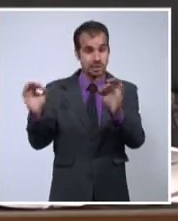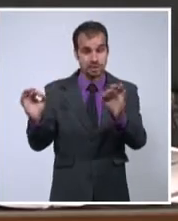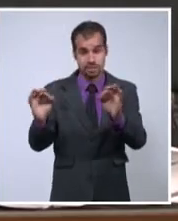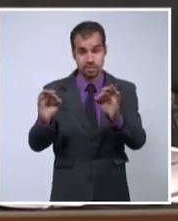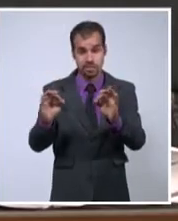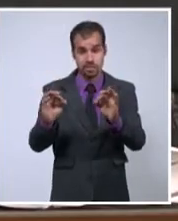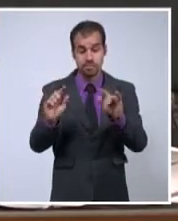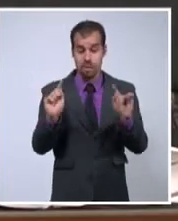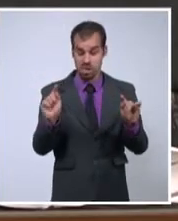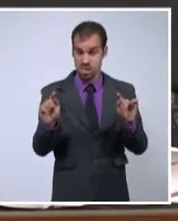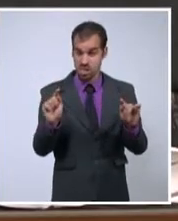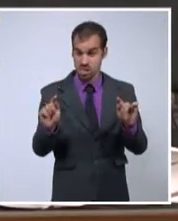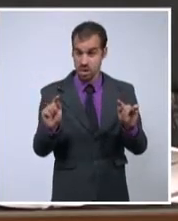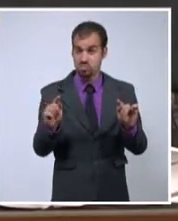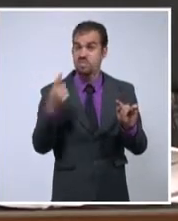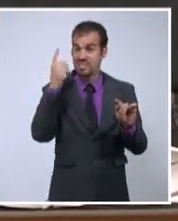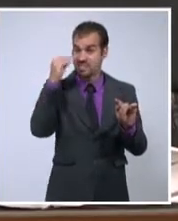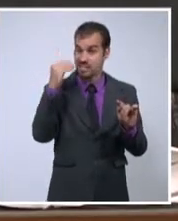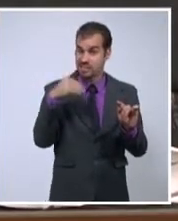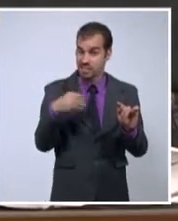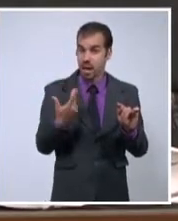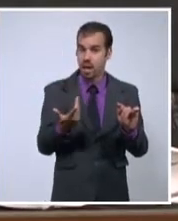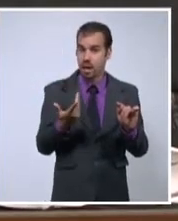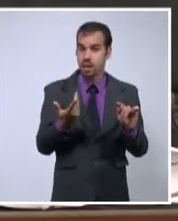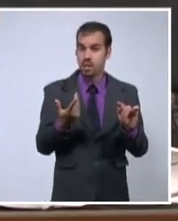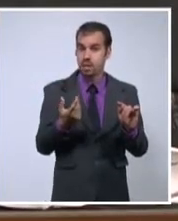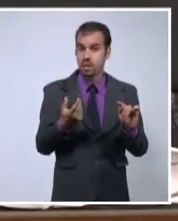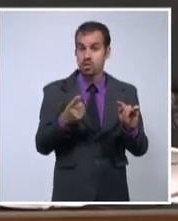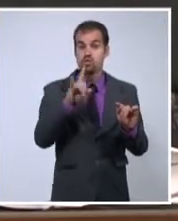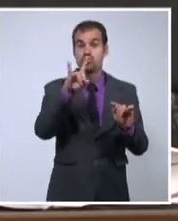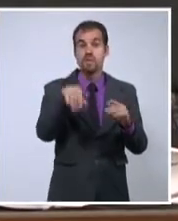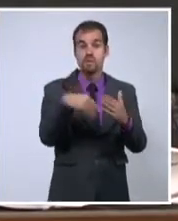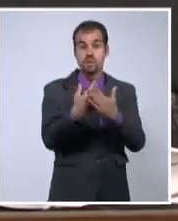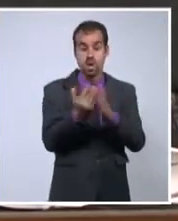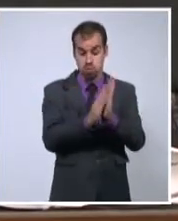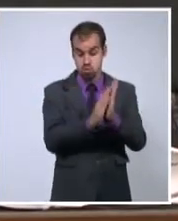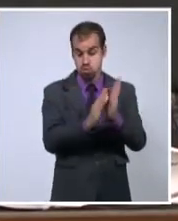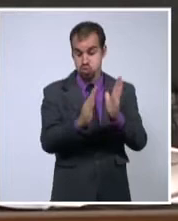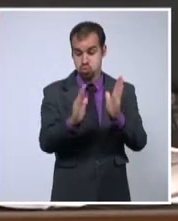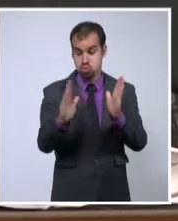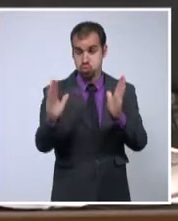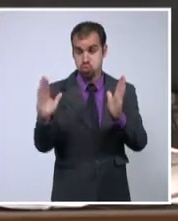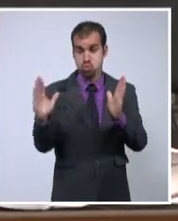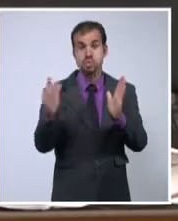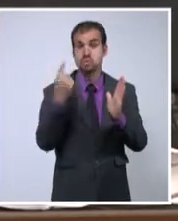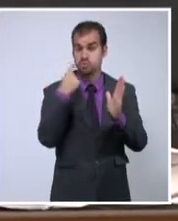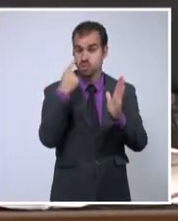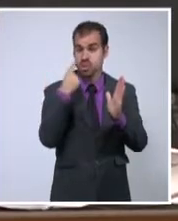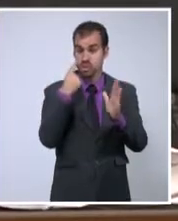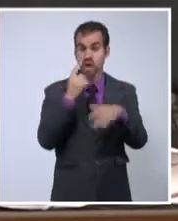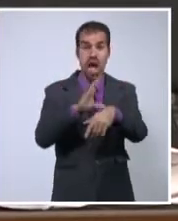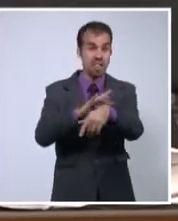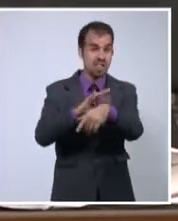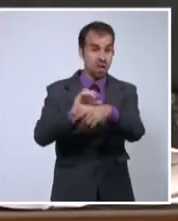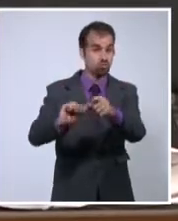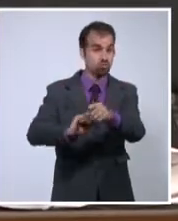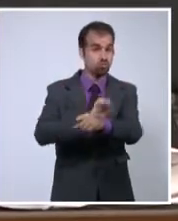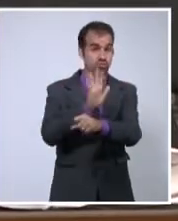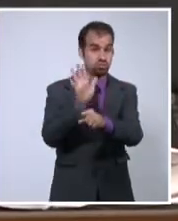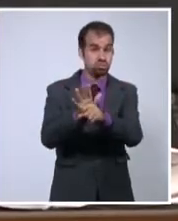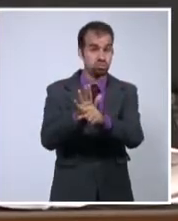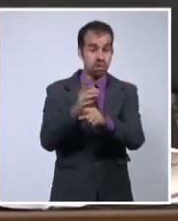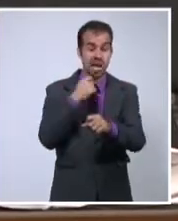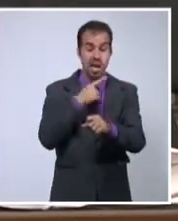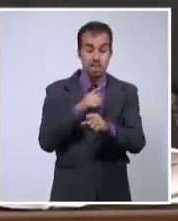cuenta que llevan 13 y 9 días respectivamente con indicadores de fase 3 que de no revertir